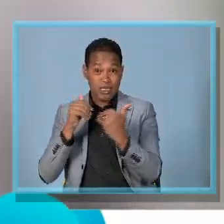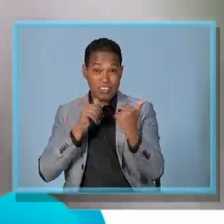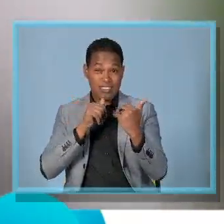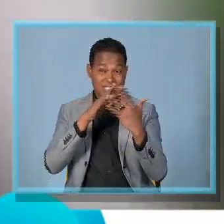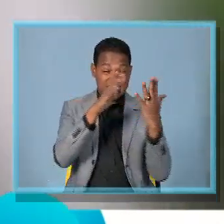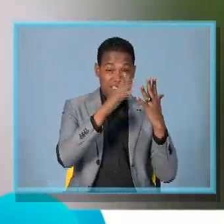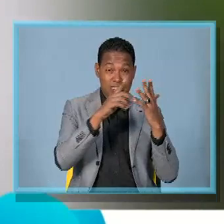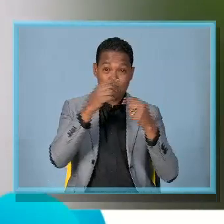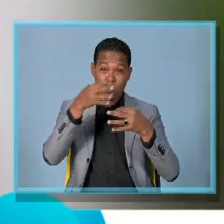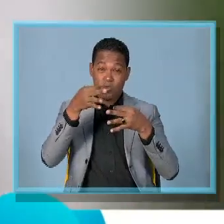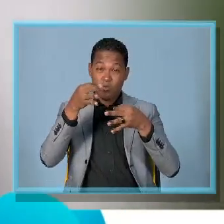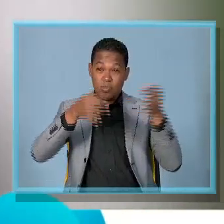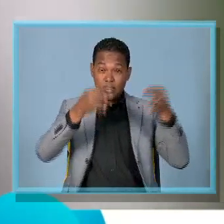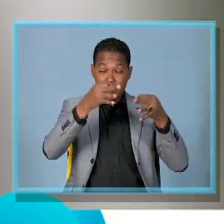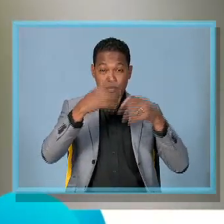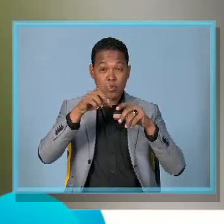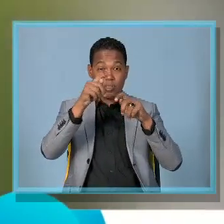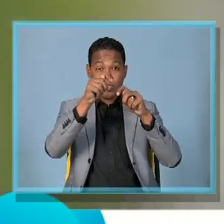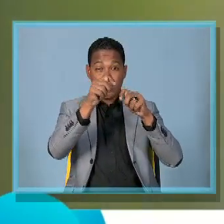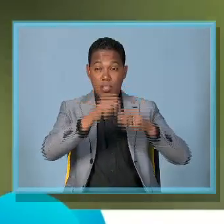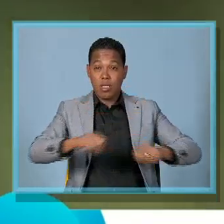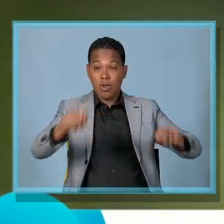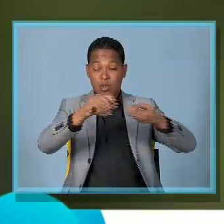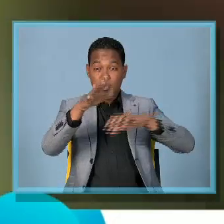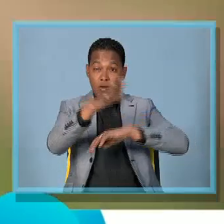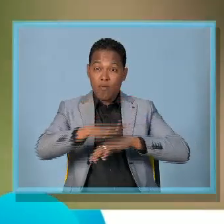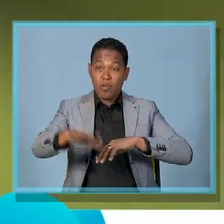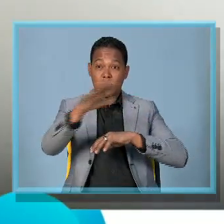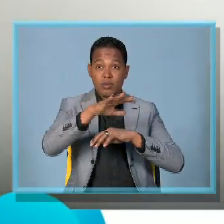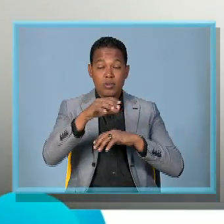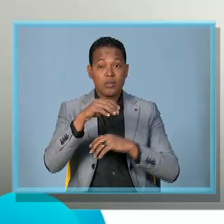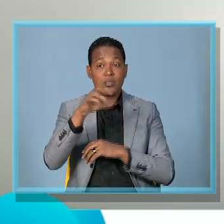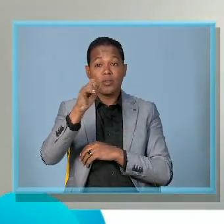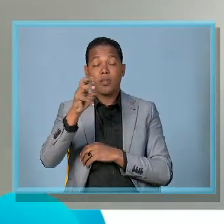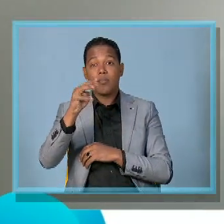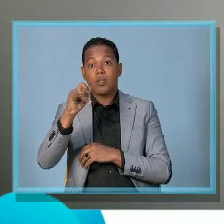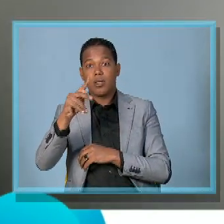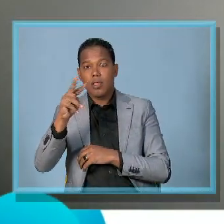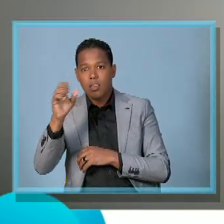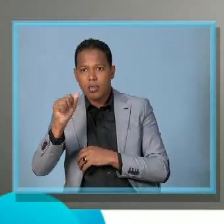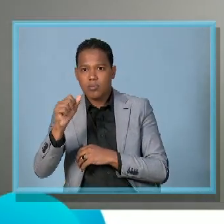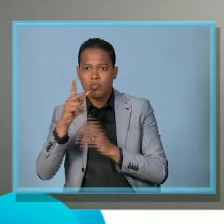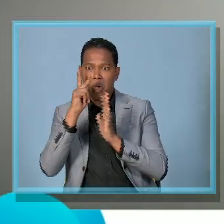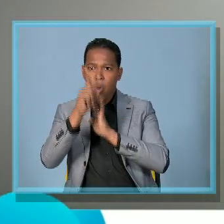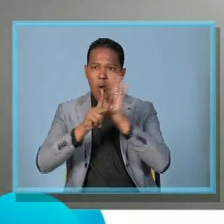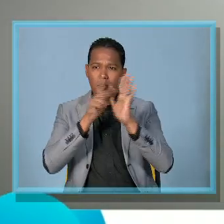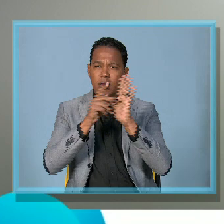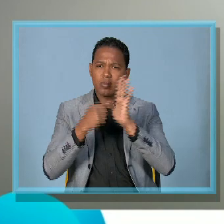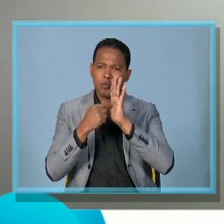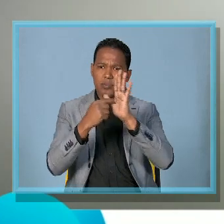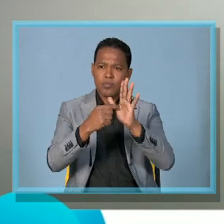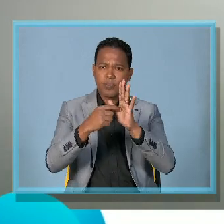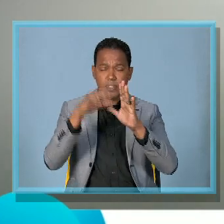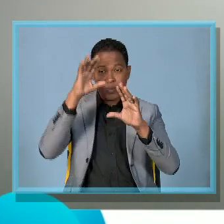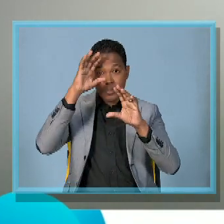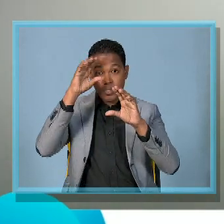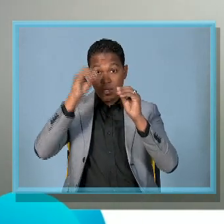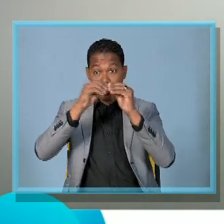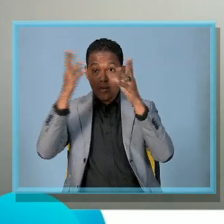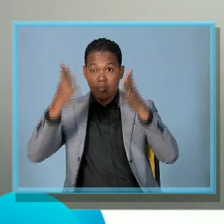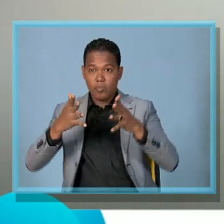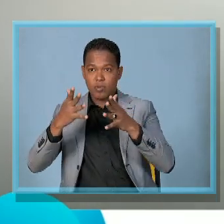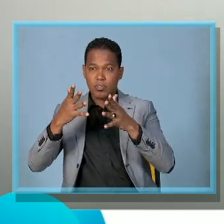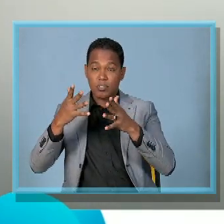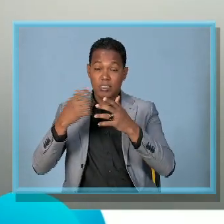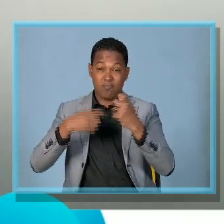litis judicial por terrenos de la zona. Moradores de La Malena, en la Coagua de Pedro Brán, hicieron llegar un video donde el profesor Pedro Hernández sostenía un